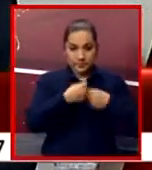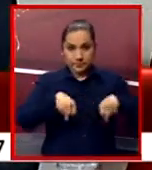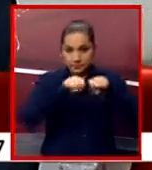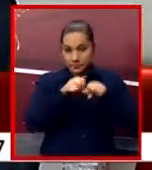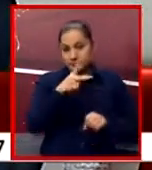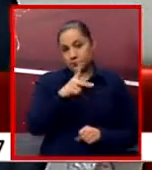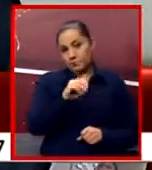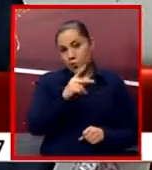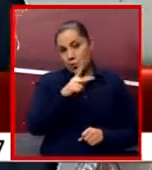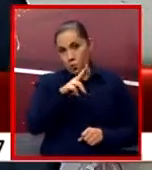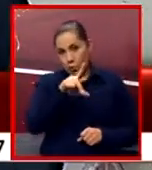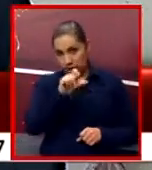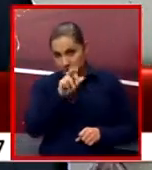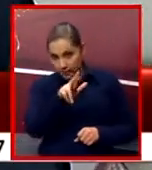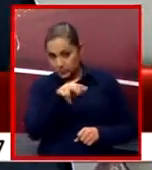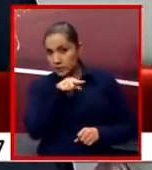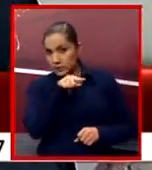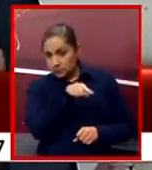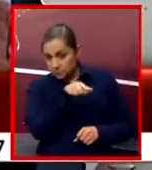faltaron